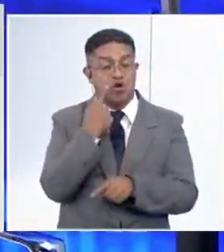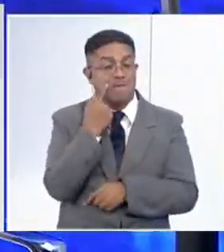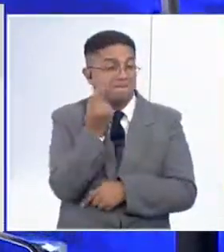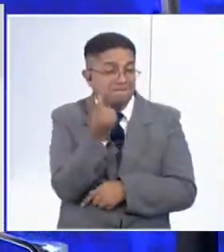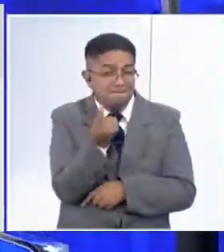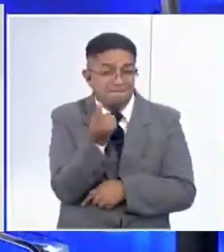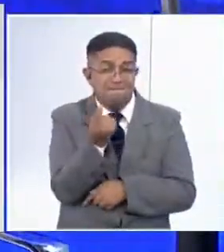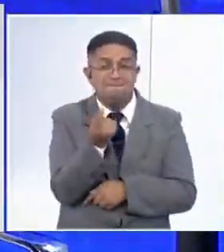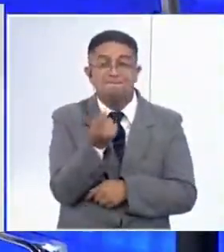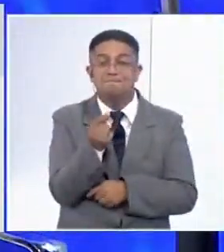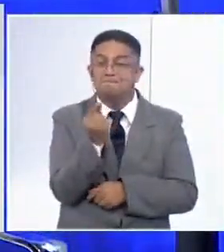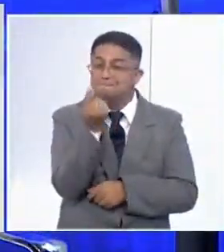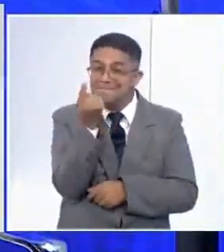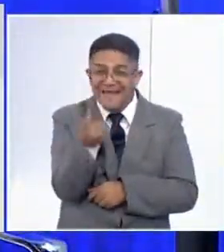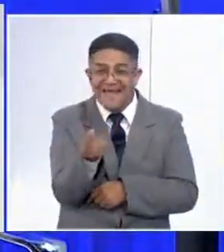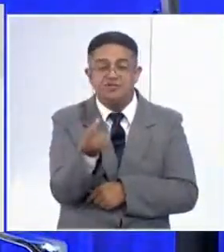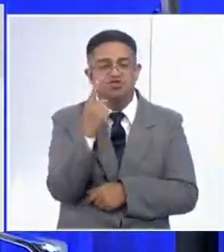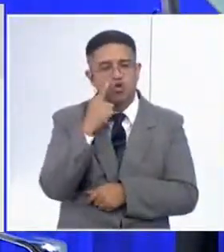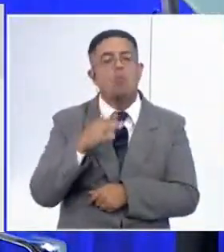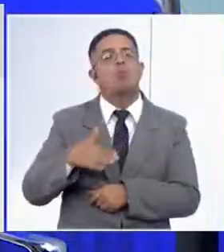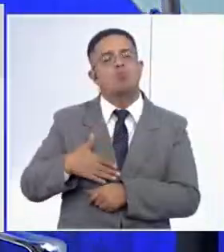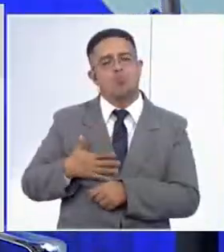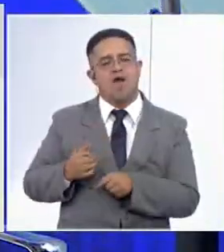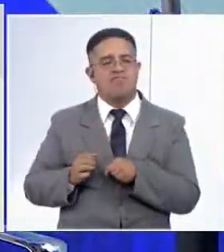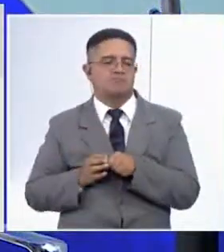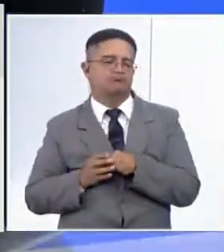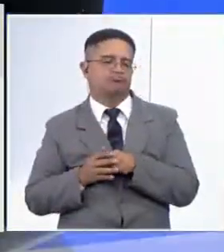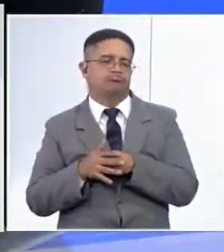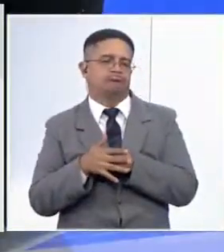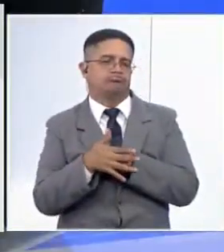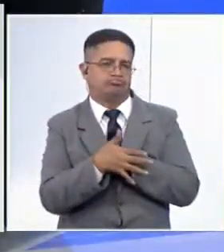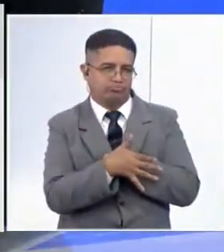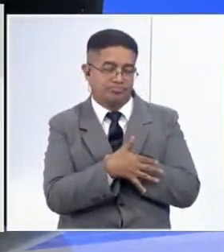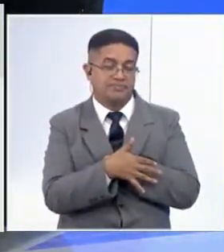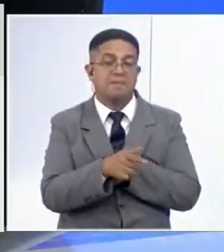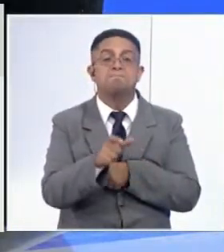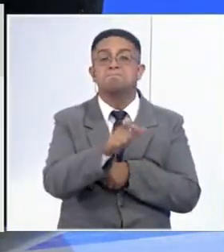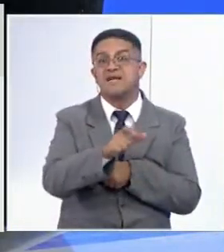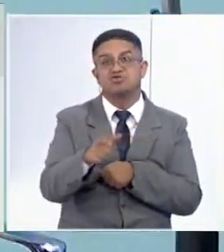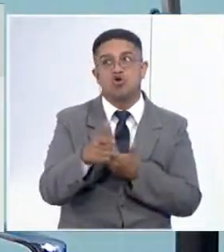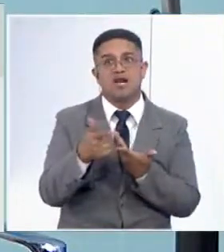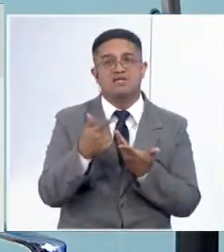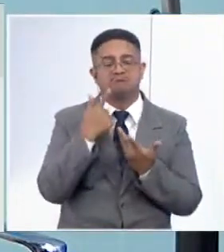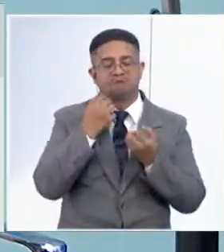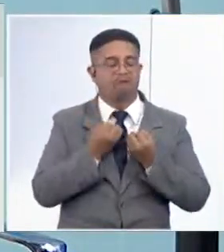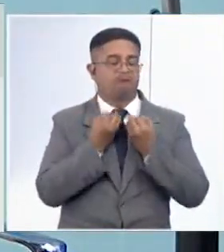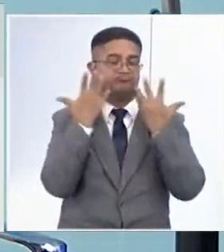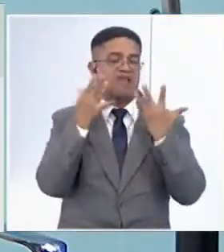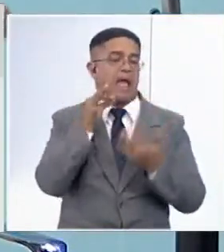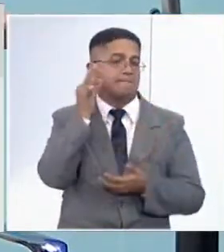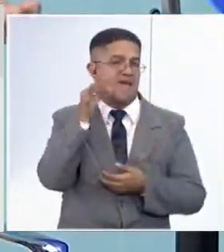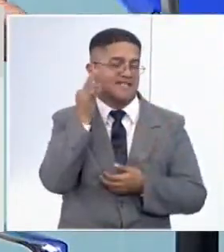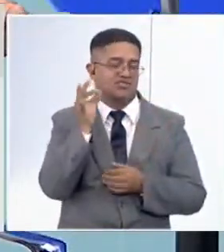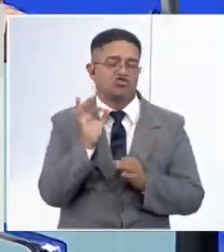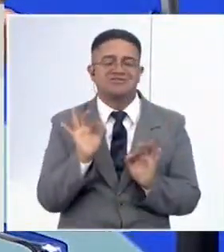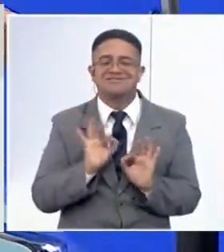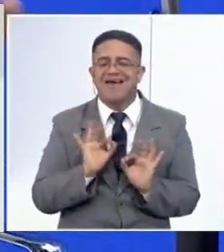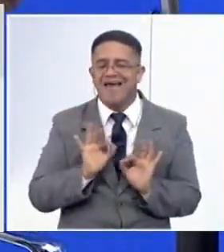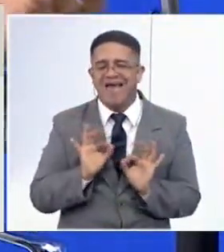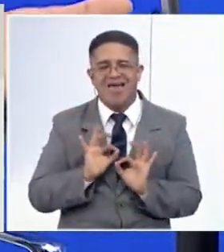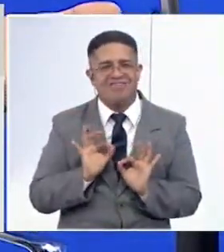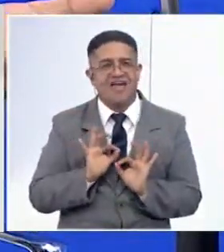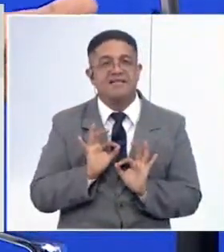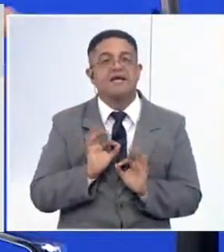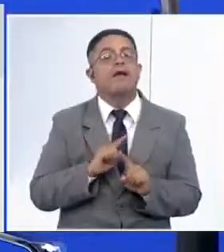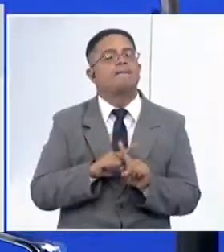pequeño, te cuento que la bilis puede pasar por del lado del cálculo y el paciente no está amarillo. Pasa muy poco, es poco frecuente que